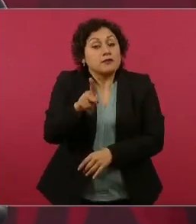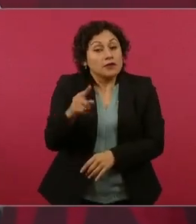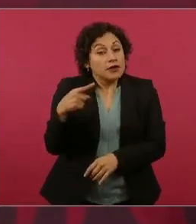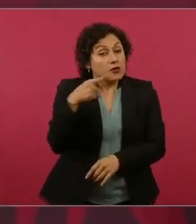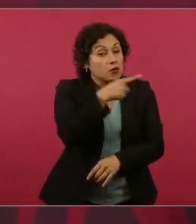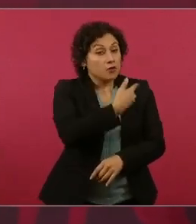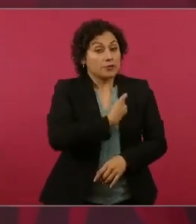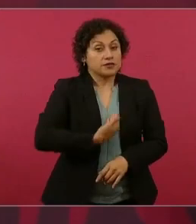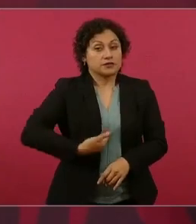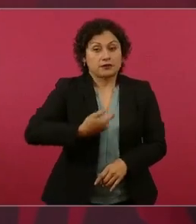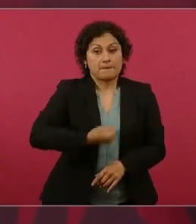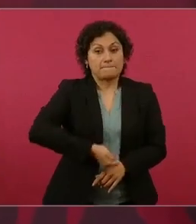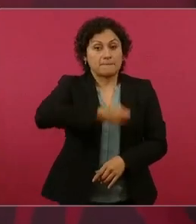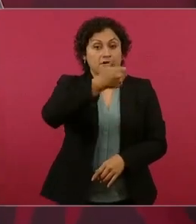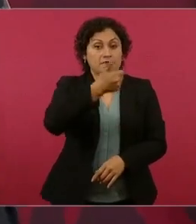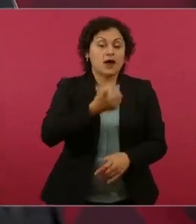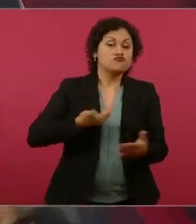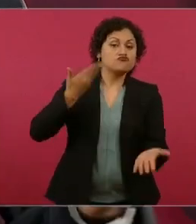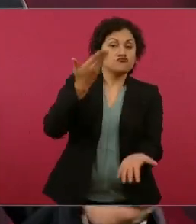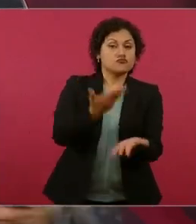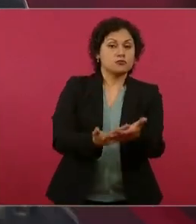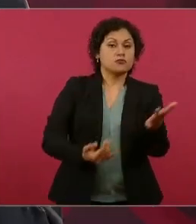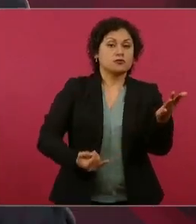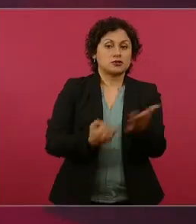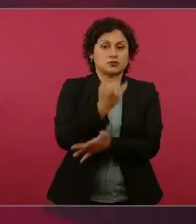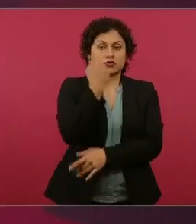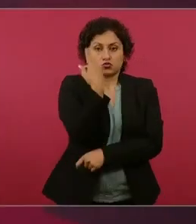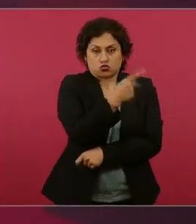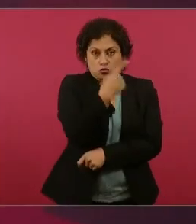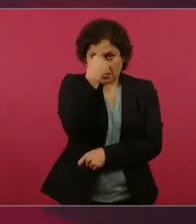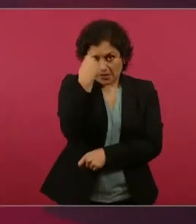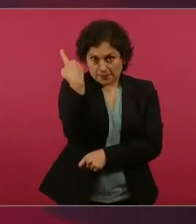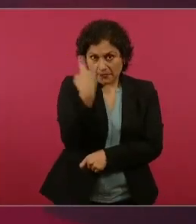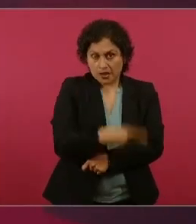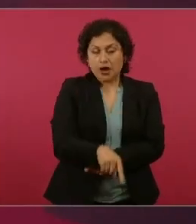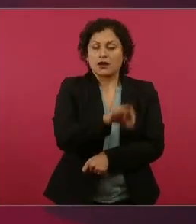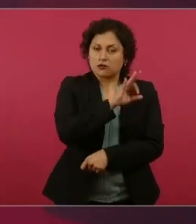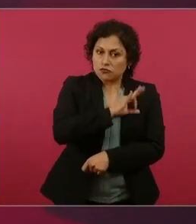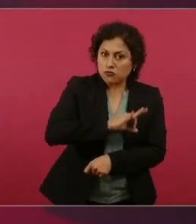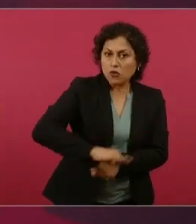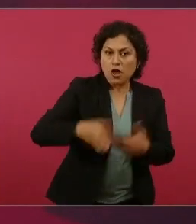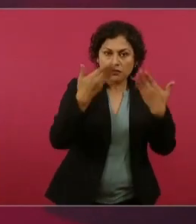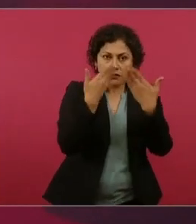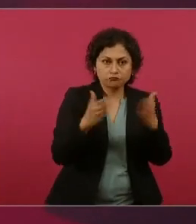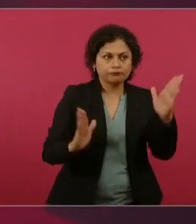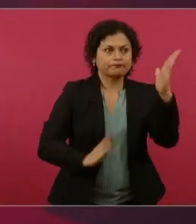que decidió abrir esta posibilidad.